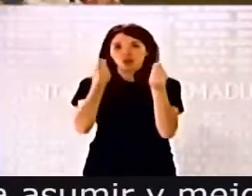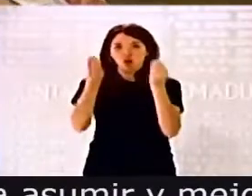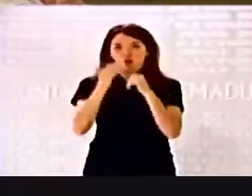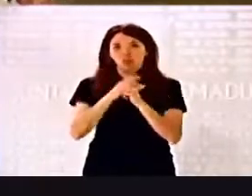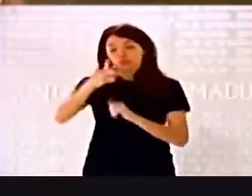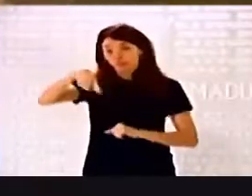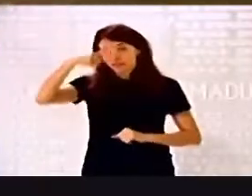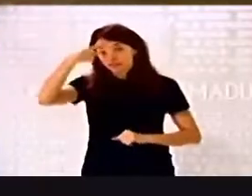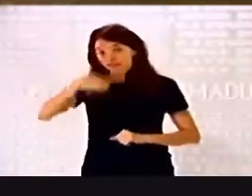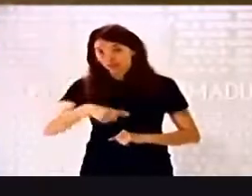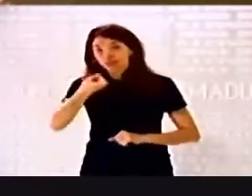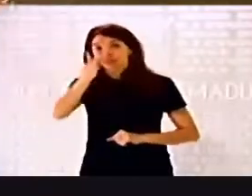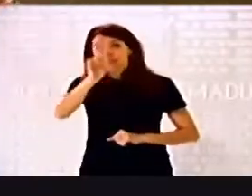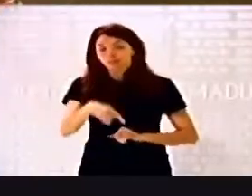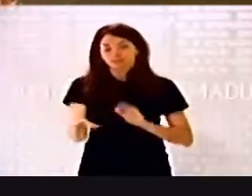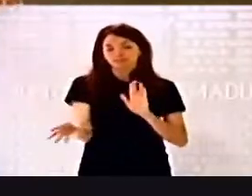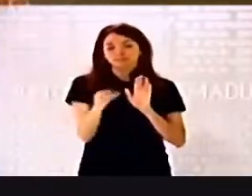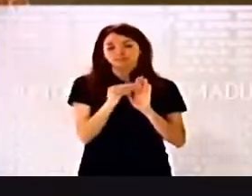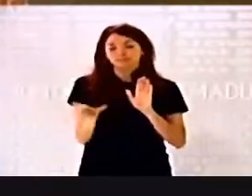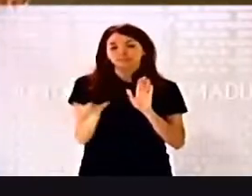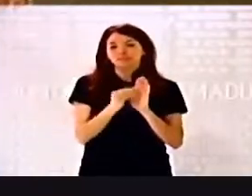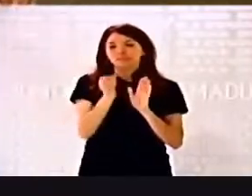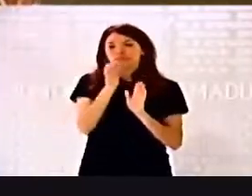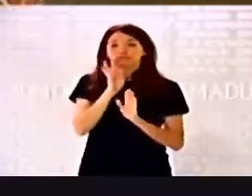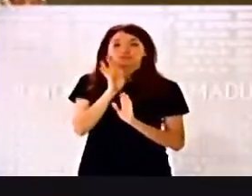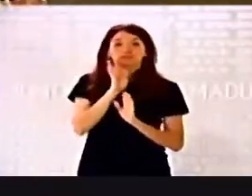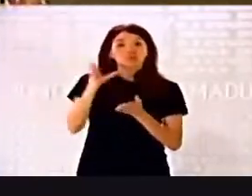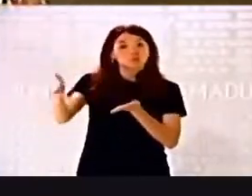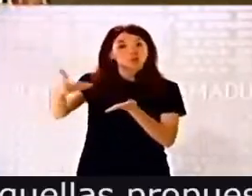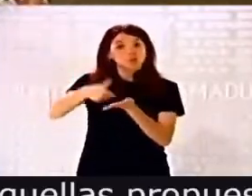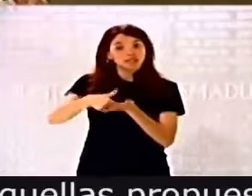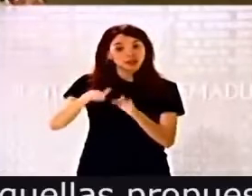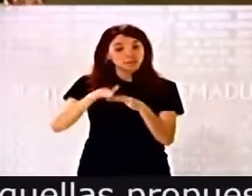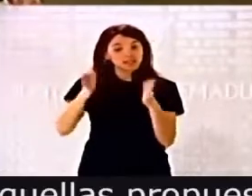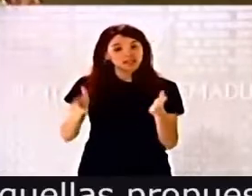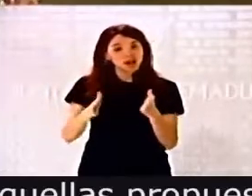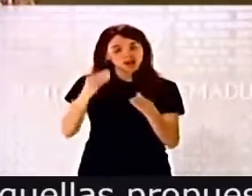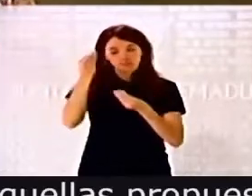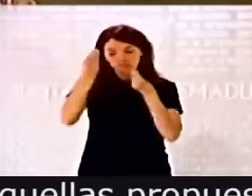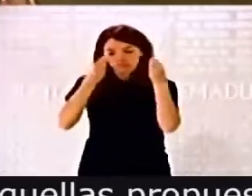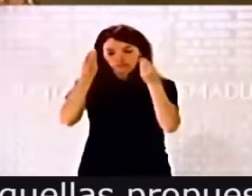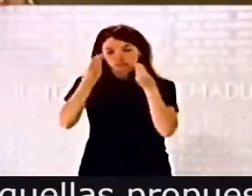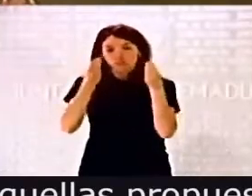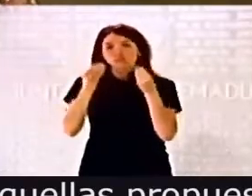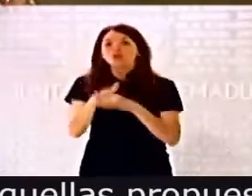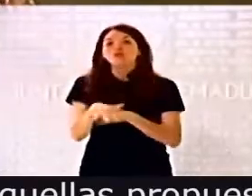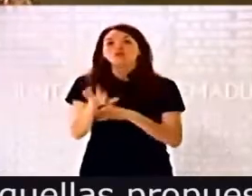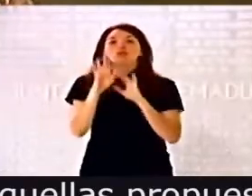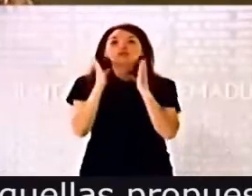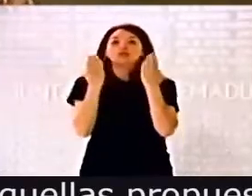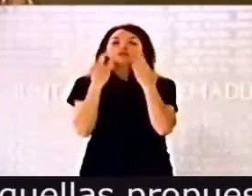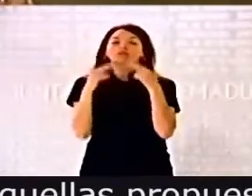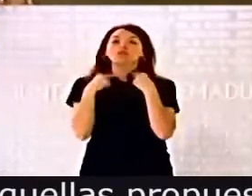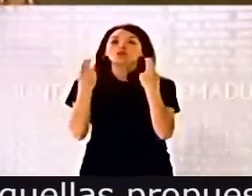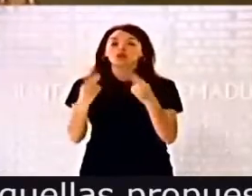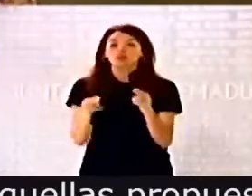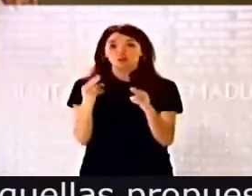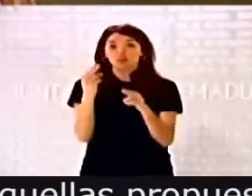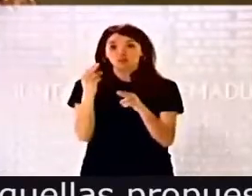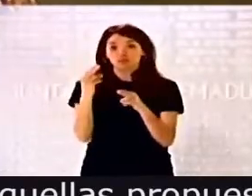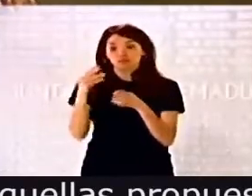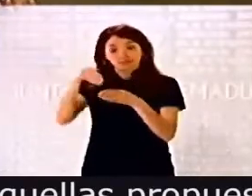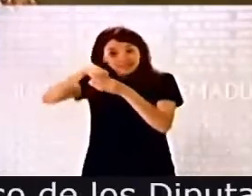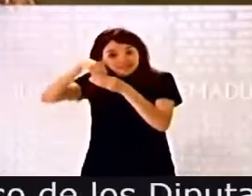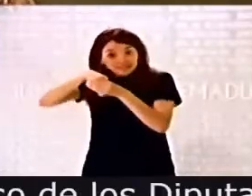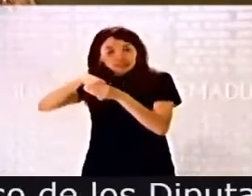vamos a incorporar todas aquellas propuestas también que desde la mesa creada en el Congreso de los Diputados por los grupos parlamentarios para